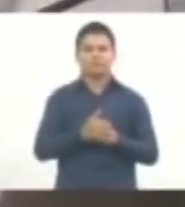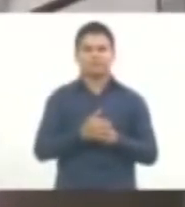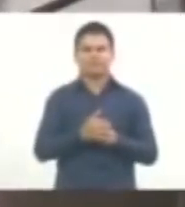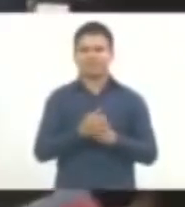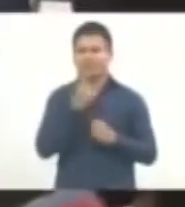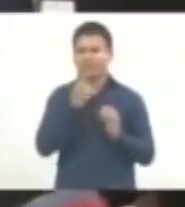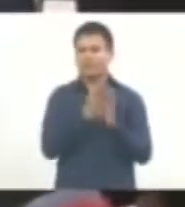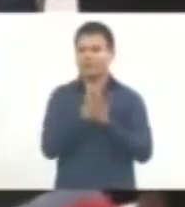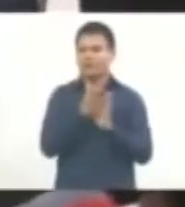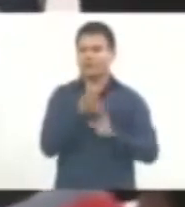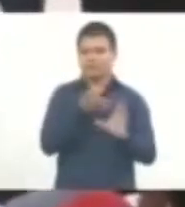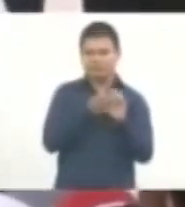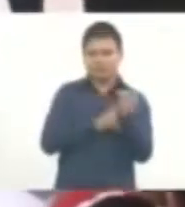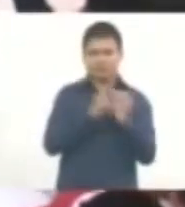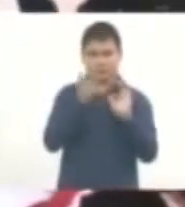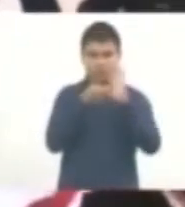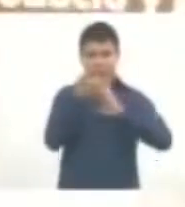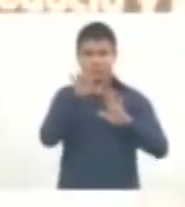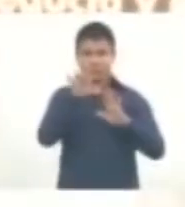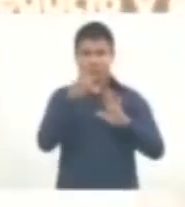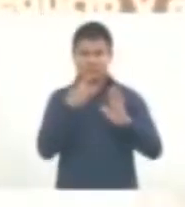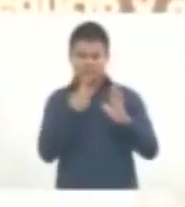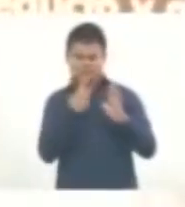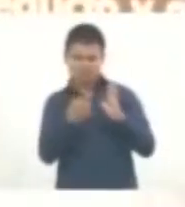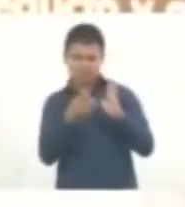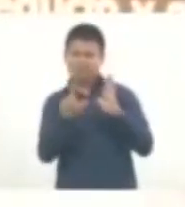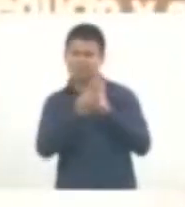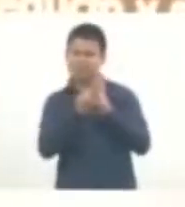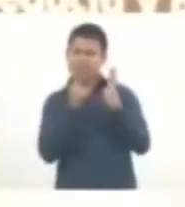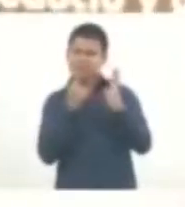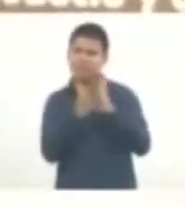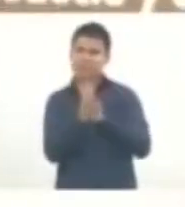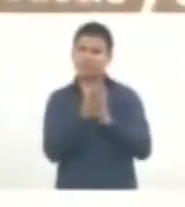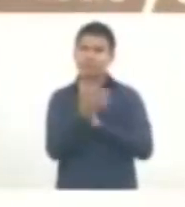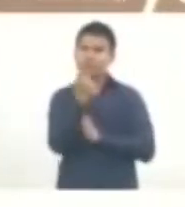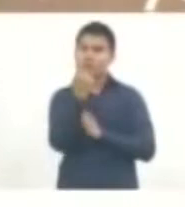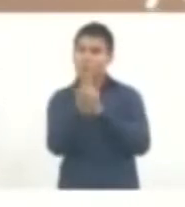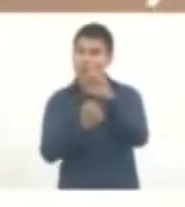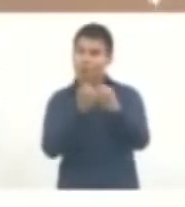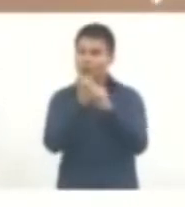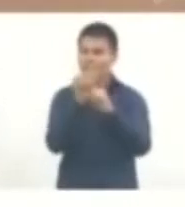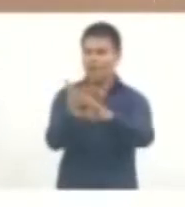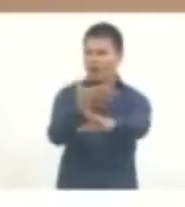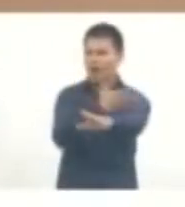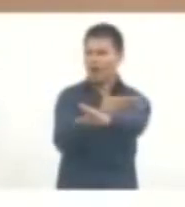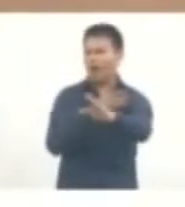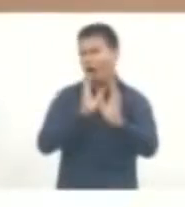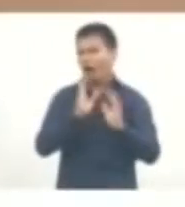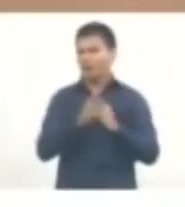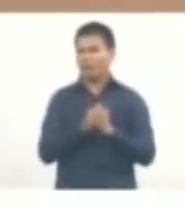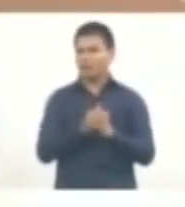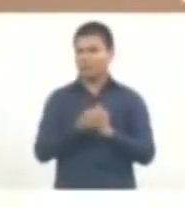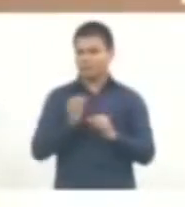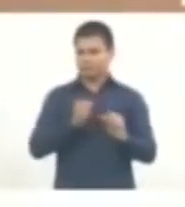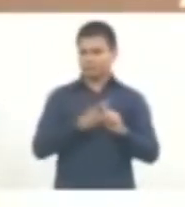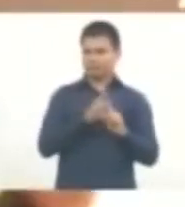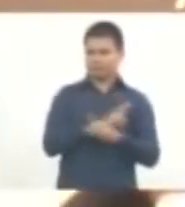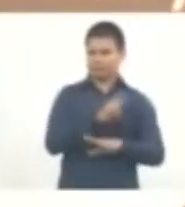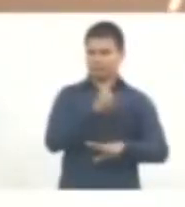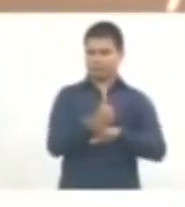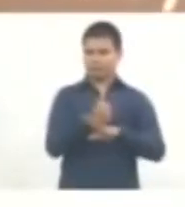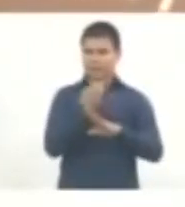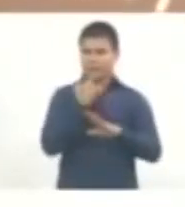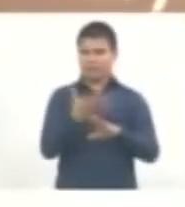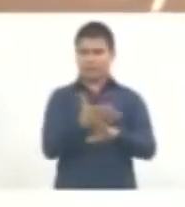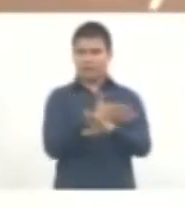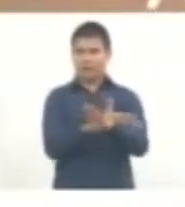1 de julio del 2015, el cual dice que quien un año antes de la elección haya tenido la investidura de vicepresidente no podrá ser